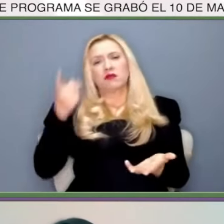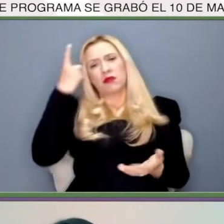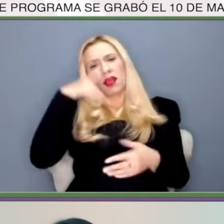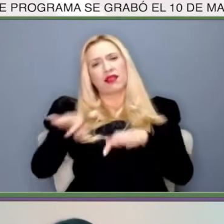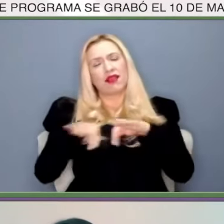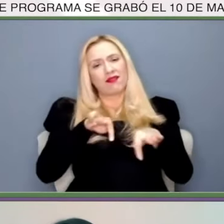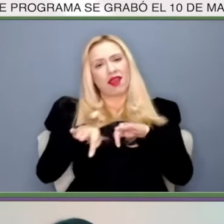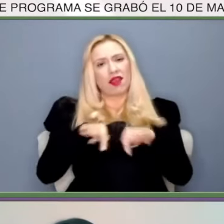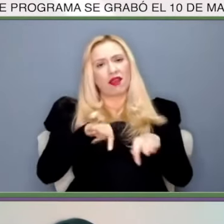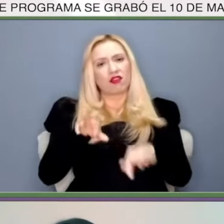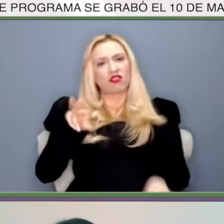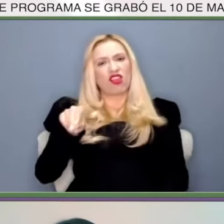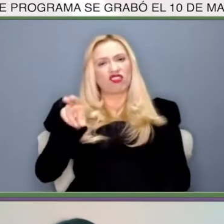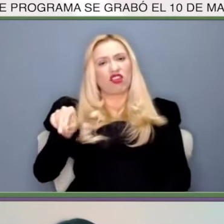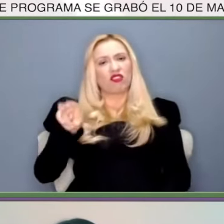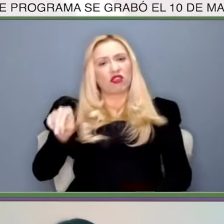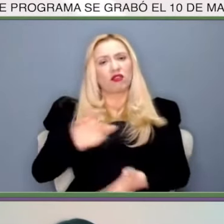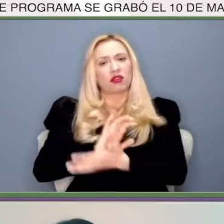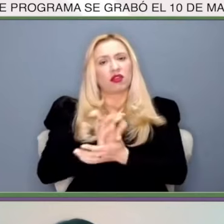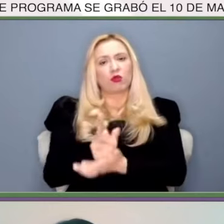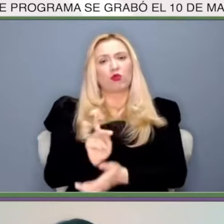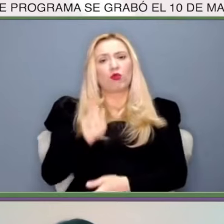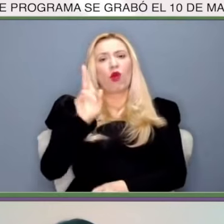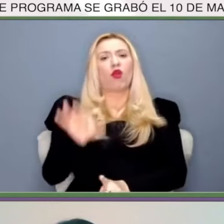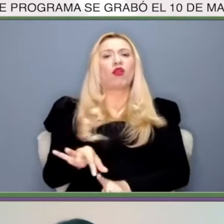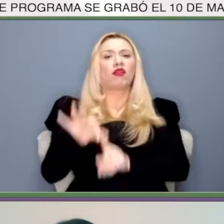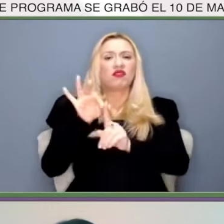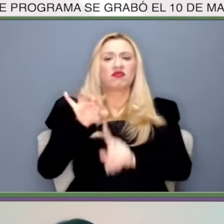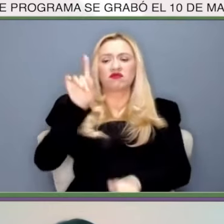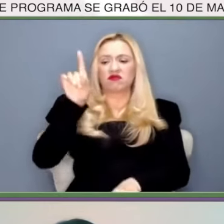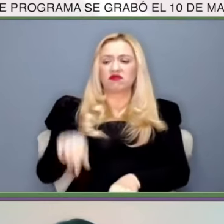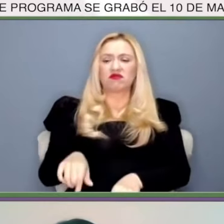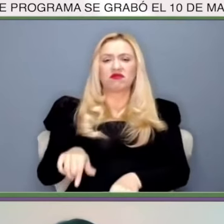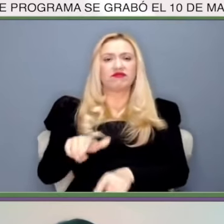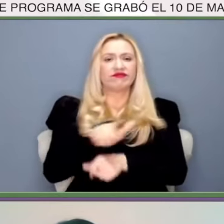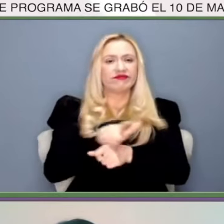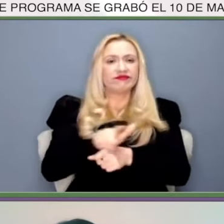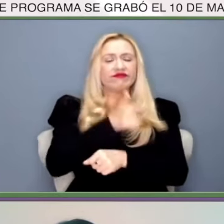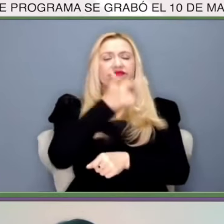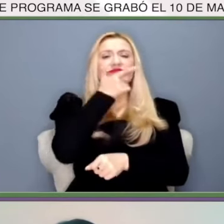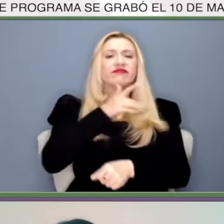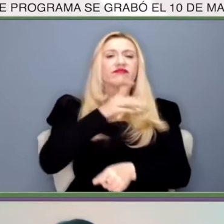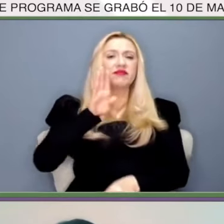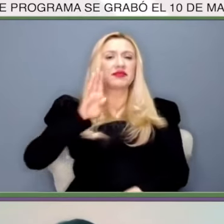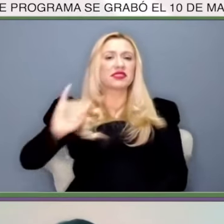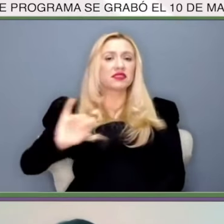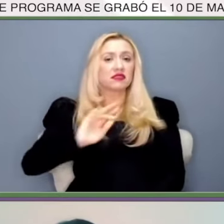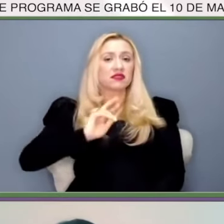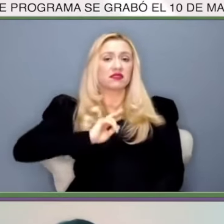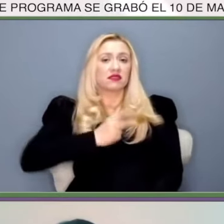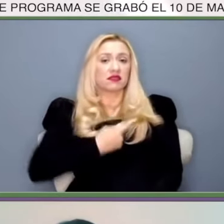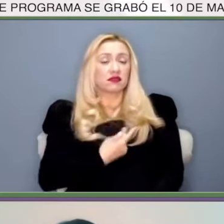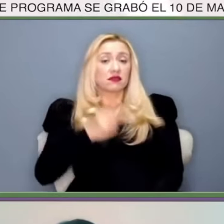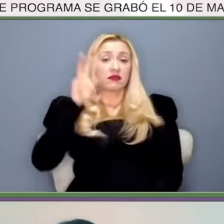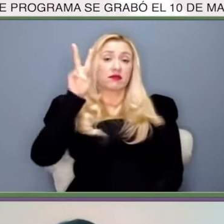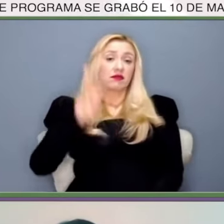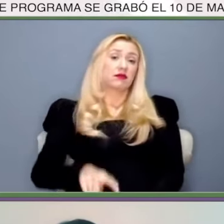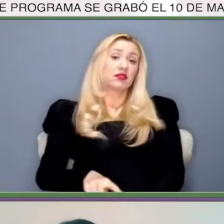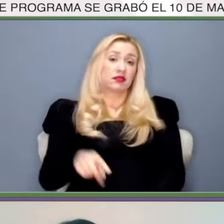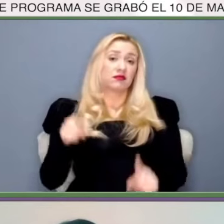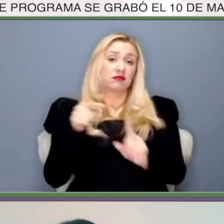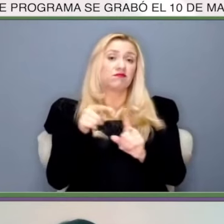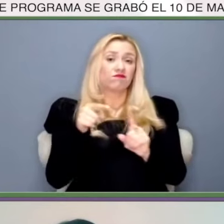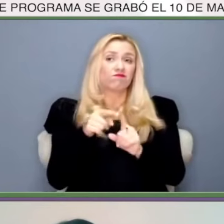empleo, es por orientación o por identidad de género. Entonces, justamente este es uno de